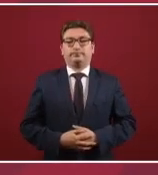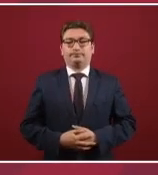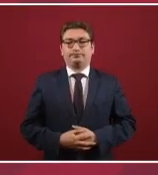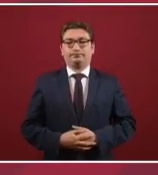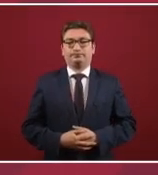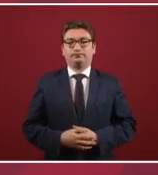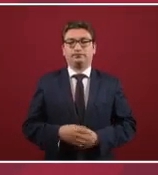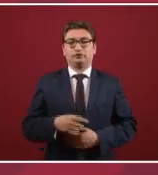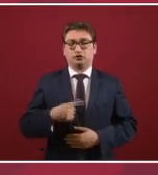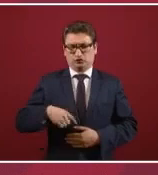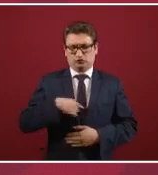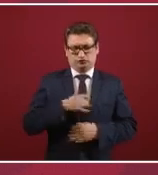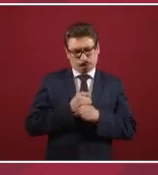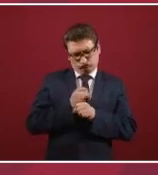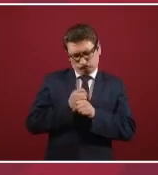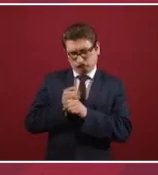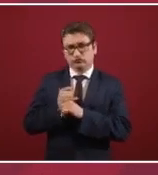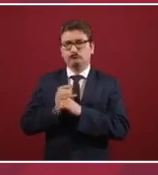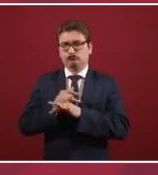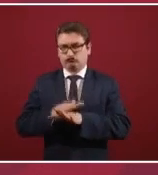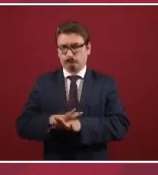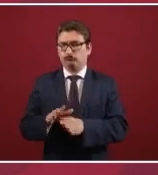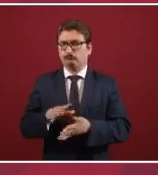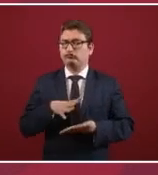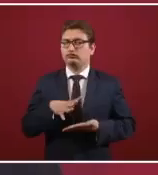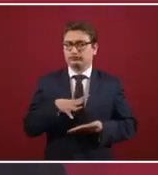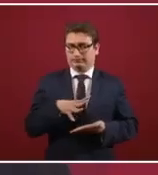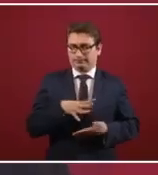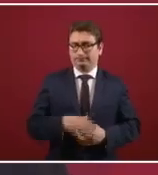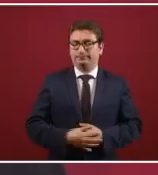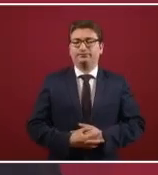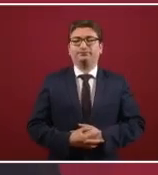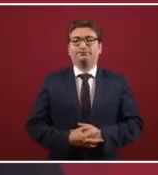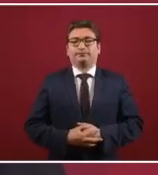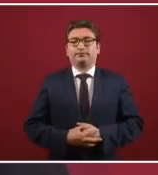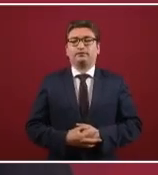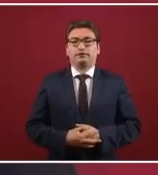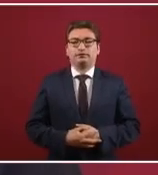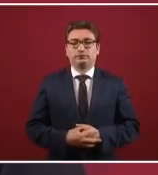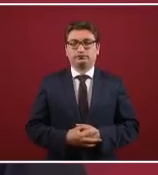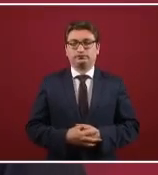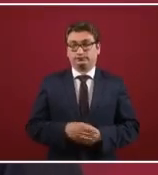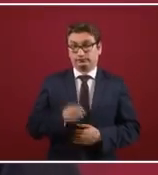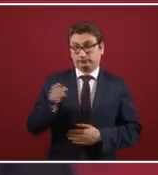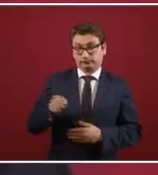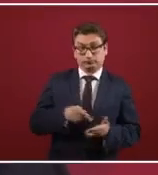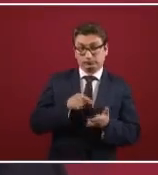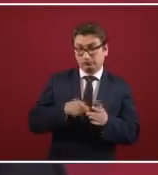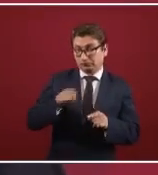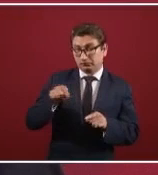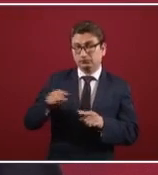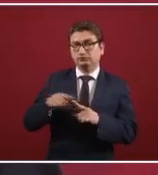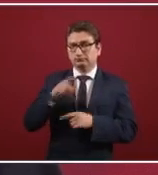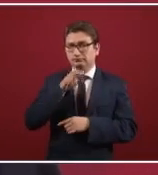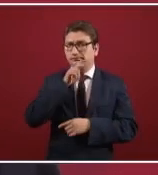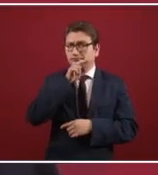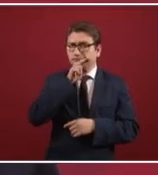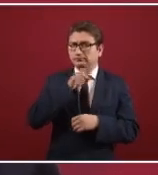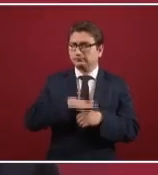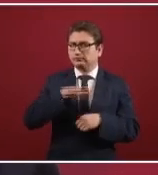tenemos información ahí lo más preocupante es